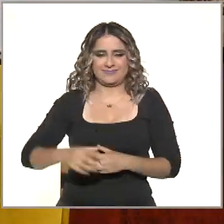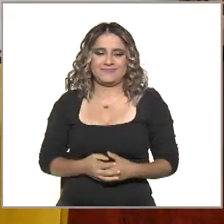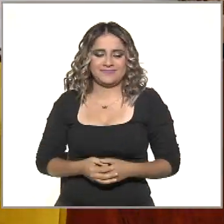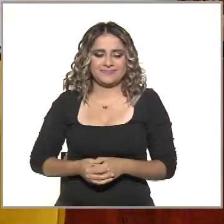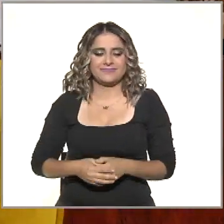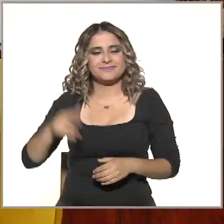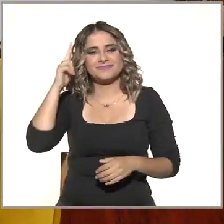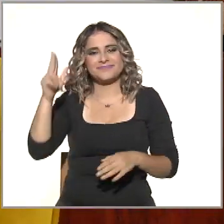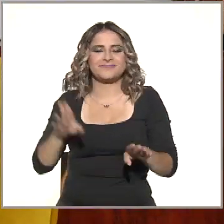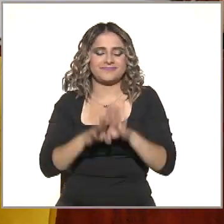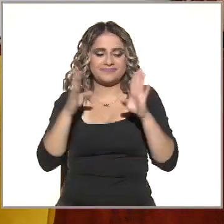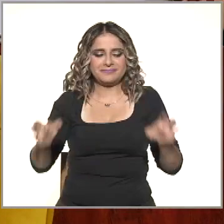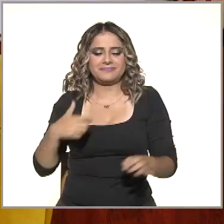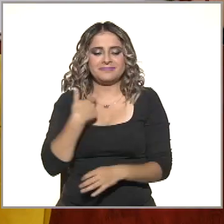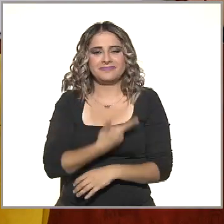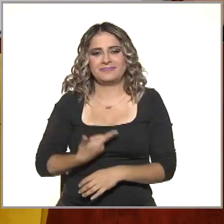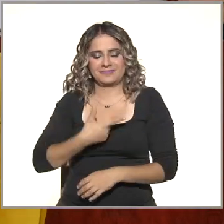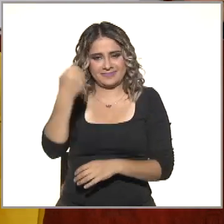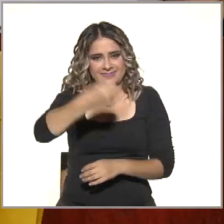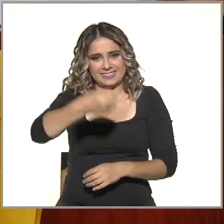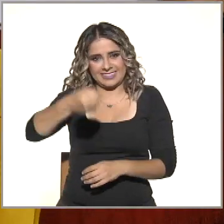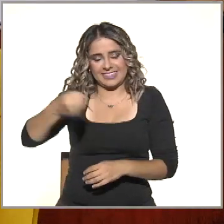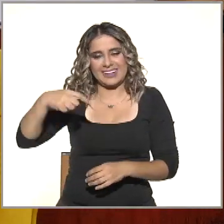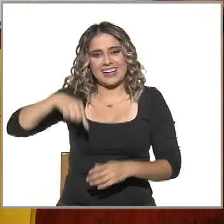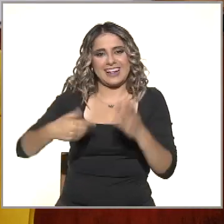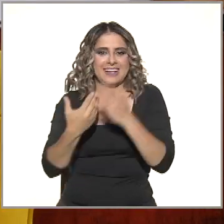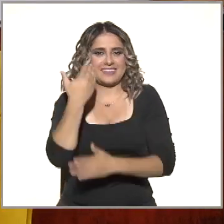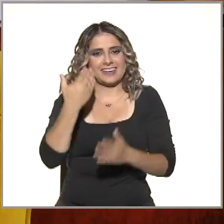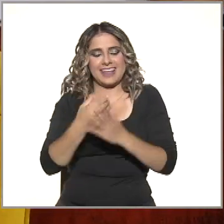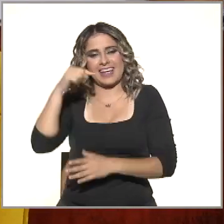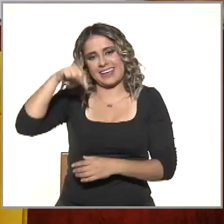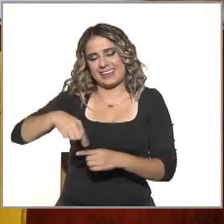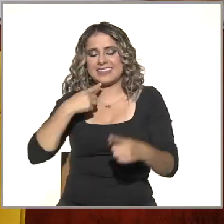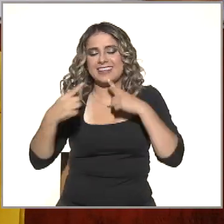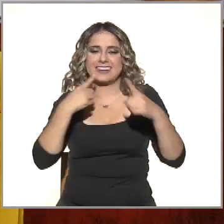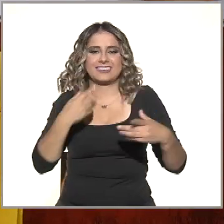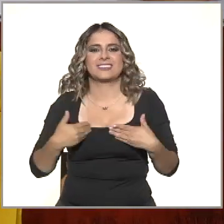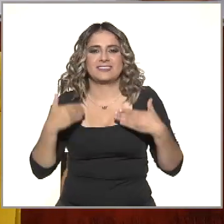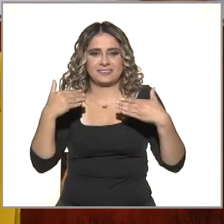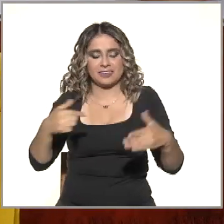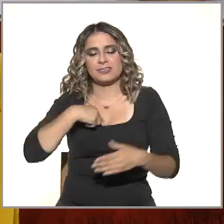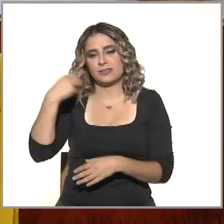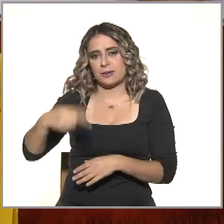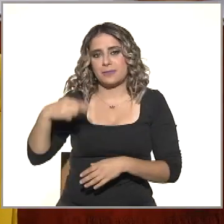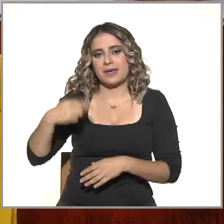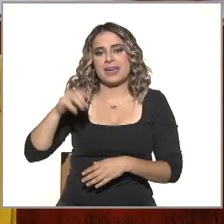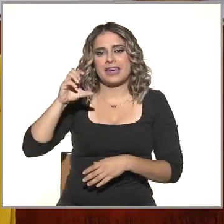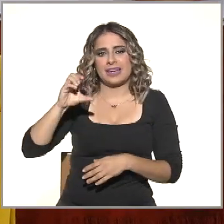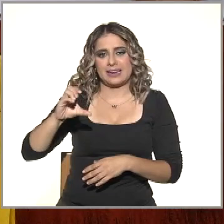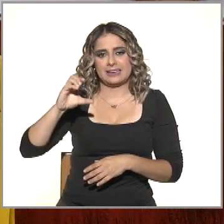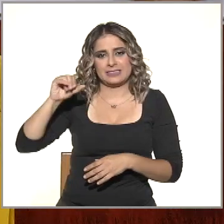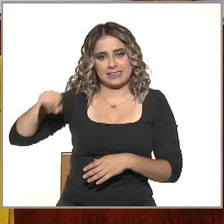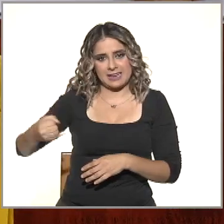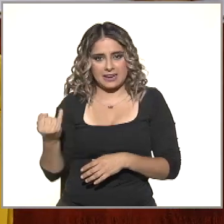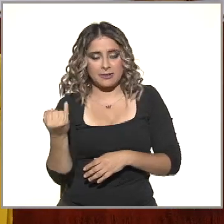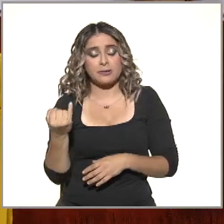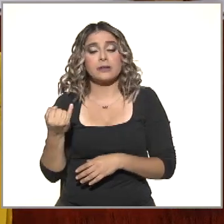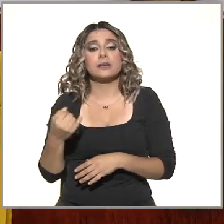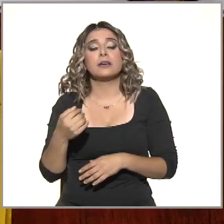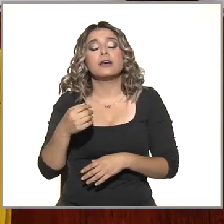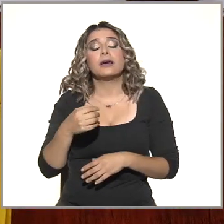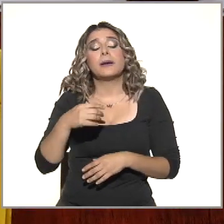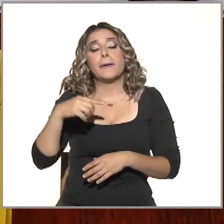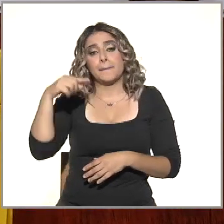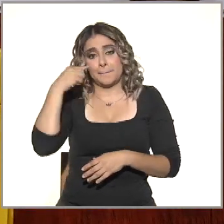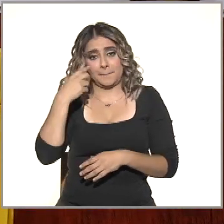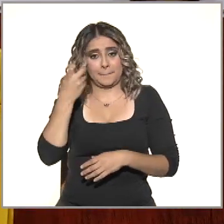Hola, ¿qué tal? ¿Cómo están? Me da muchísimo gusto saludarlos esta mañana aquí desde el Foro de Diálogos en Confianza. Yo soy Cristina Jauregui y como ya escucharon,